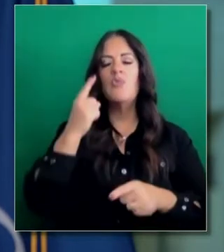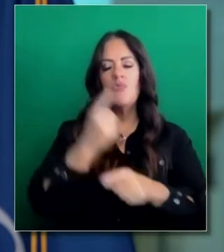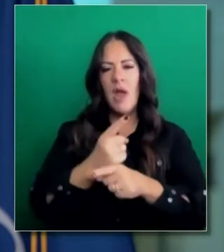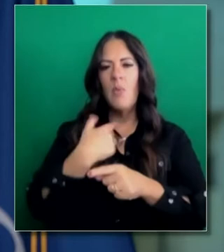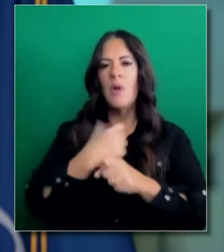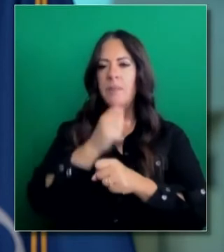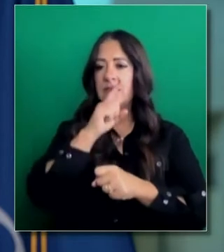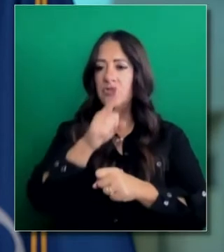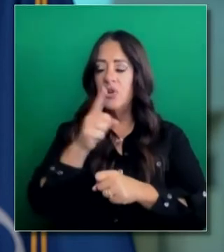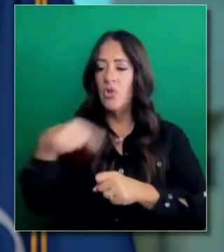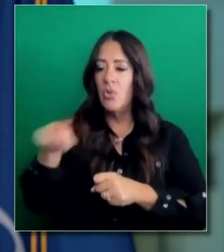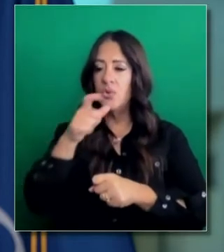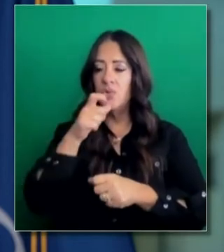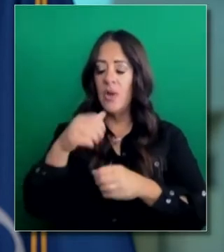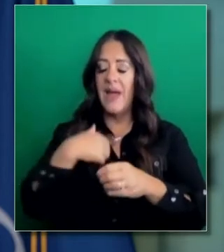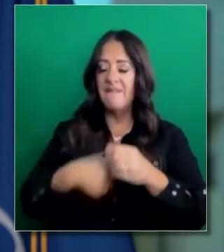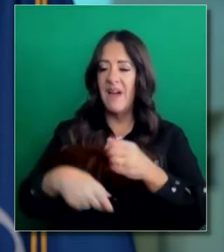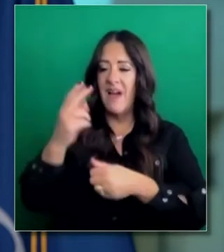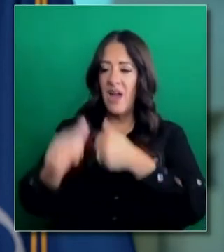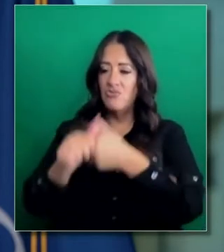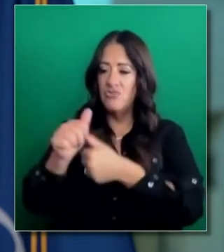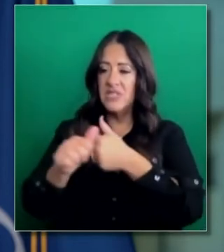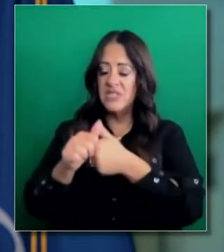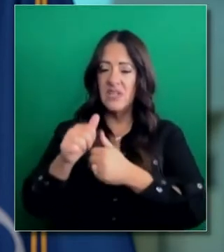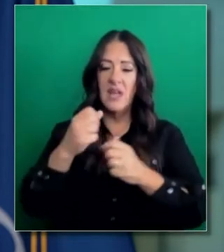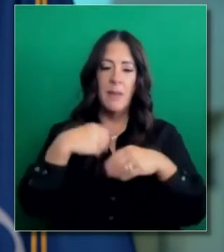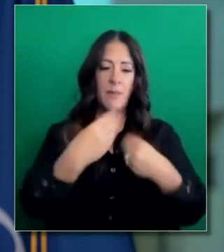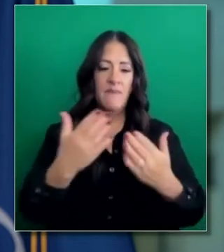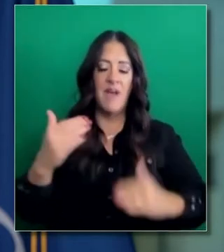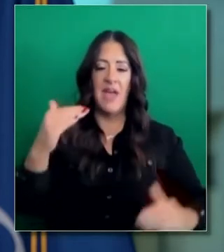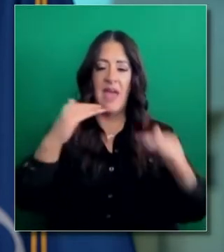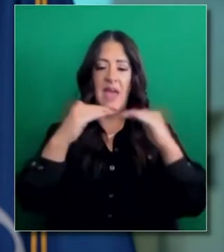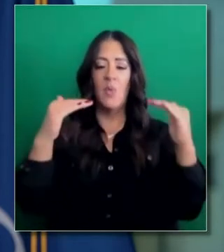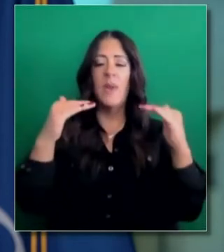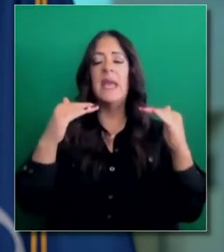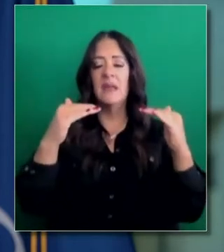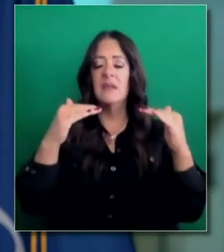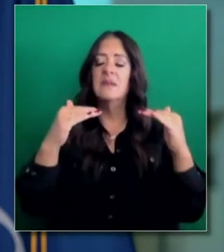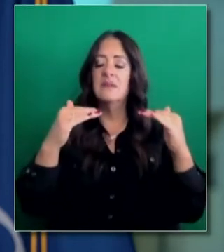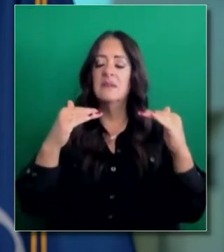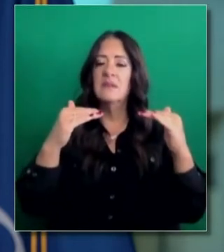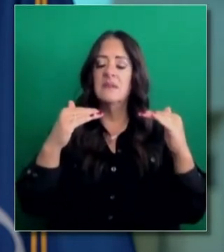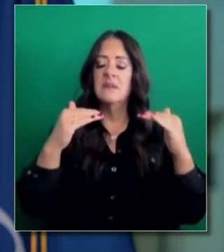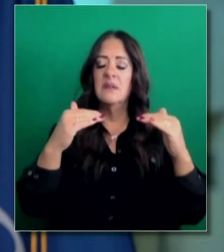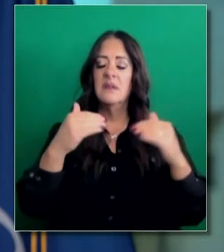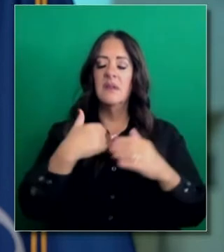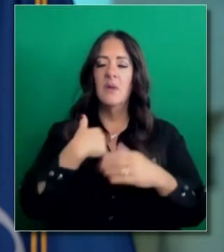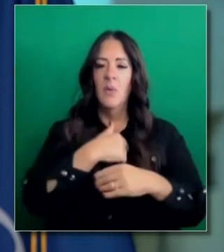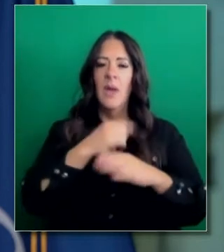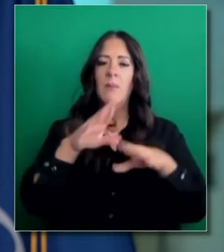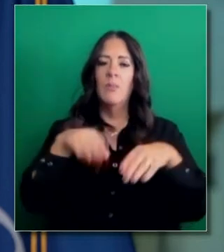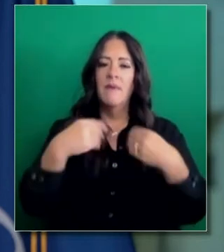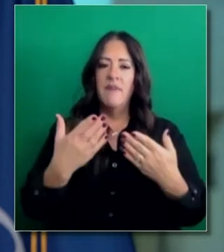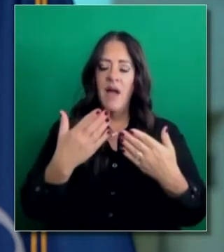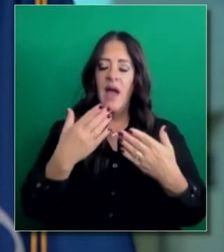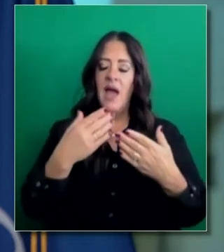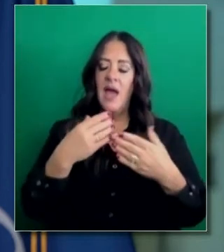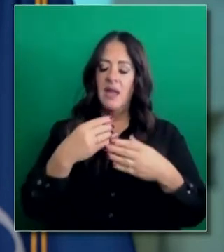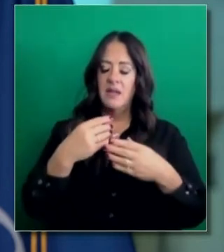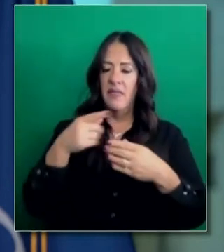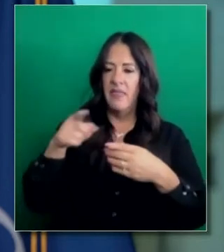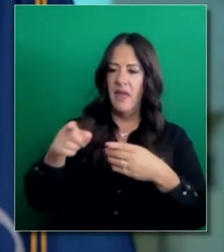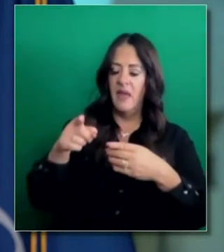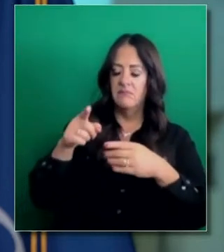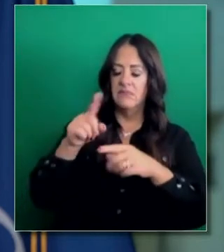exposición a riesgo y equidad también que tomando en cuenta la edad es la fundación flexibilidad ahora con un nivel en el